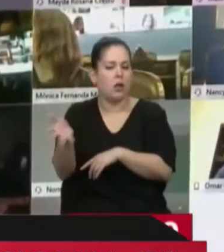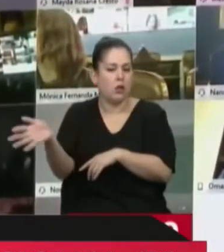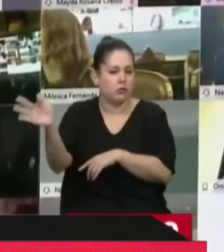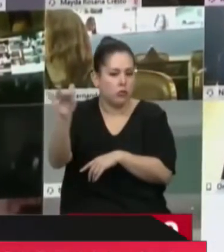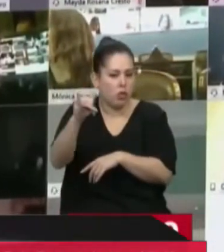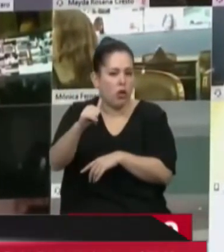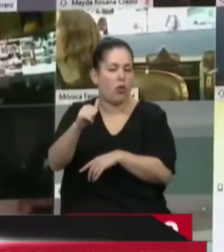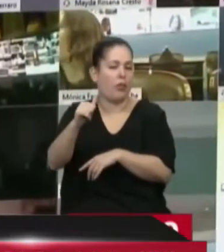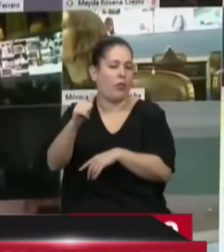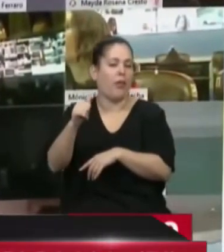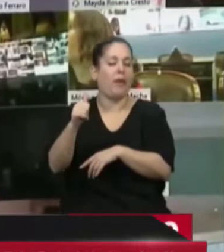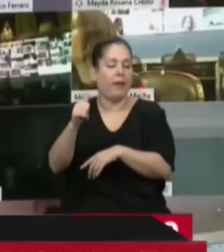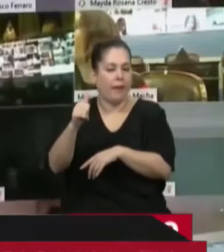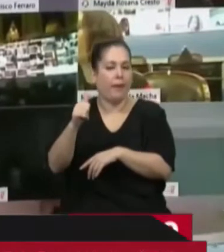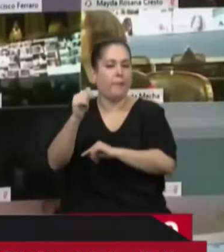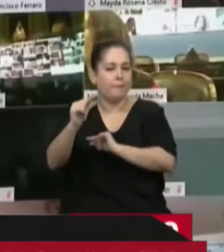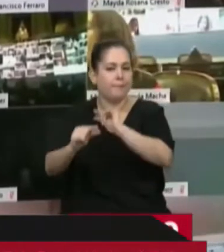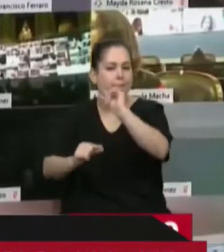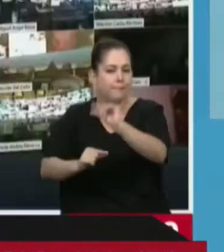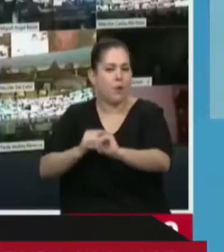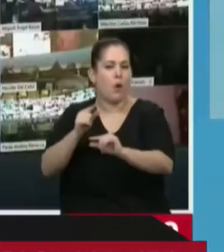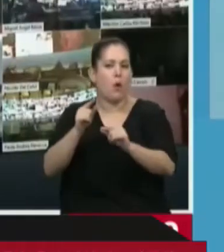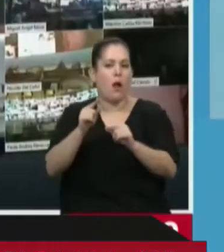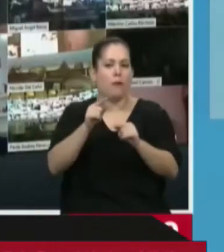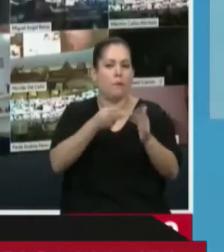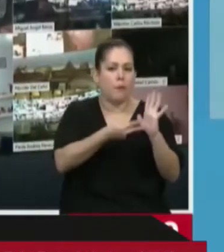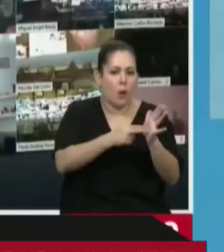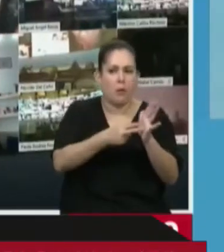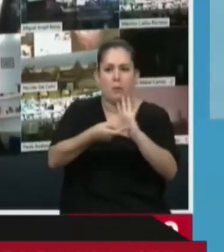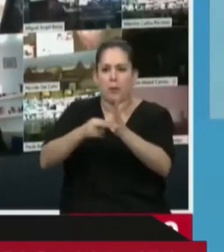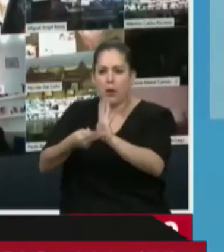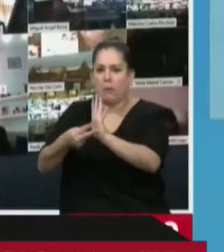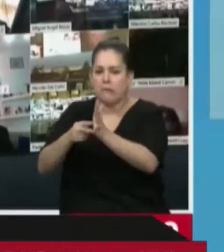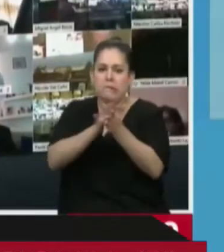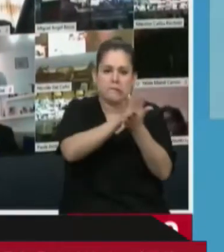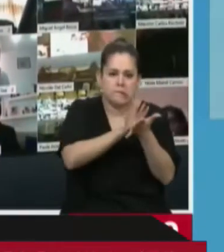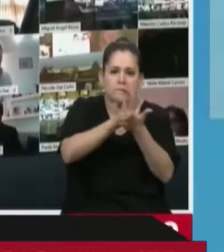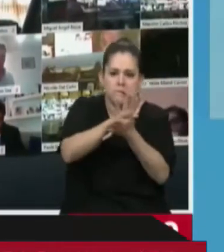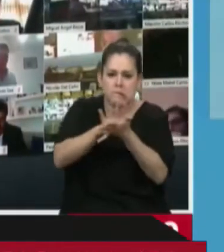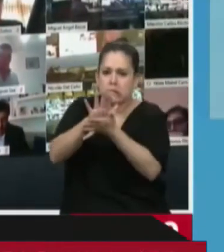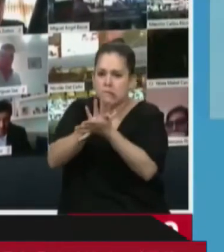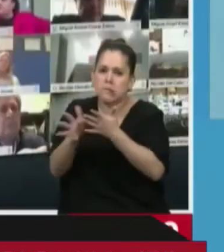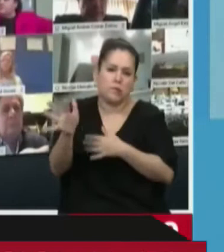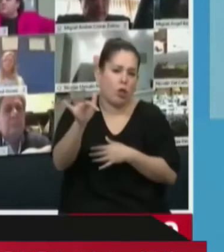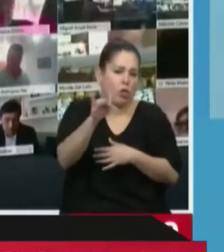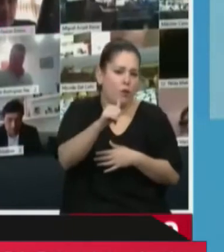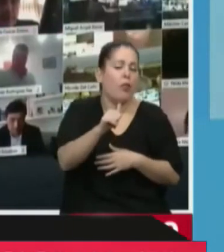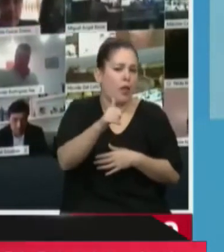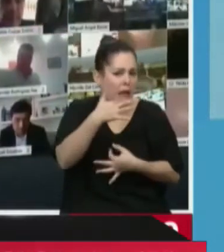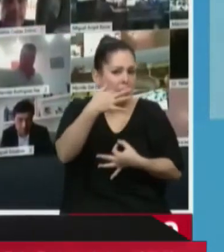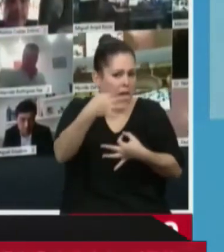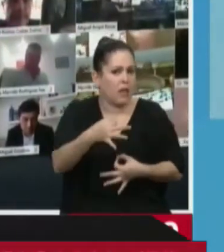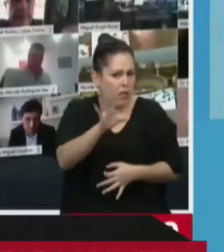Exactamente. Debí comenzar diciendo específicamente que, a diferencia del anterior articulado, lo que plantea es